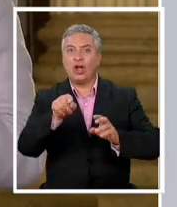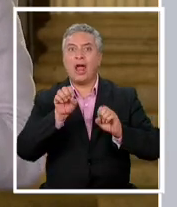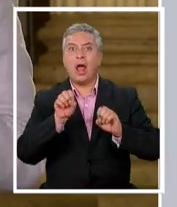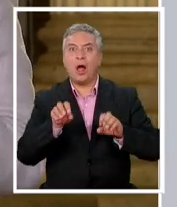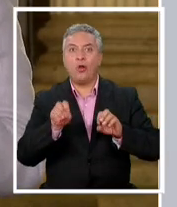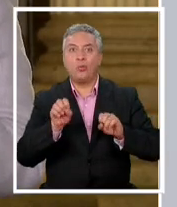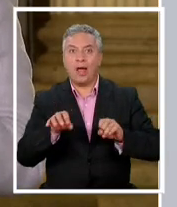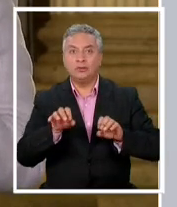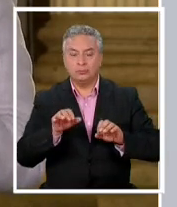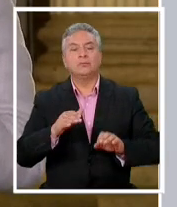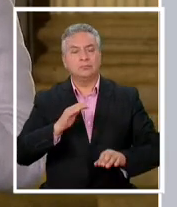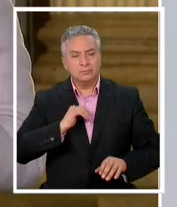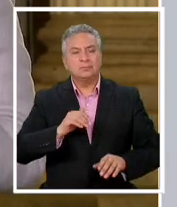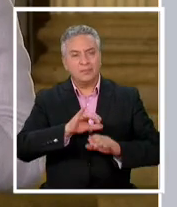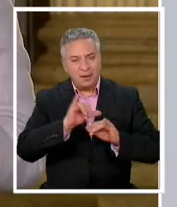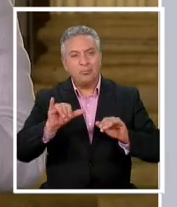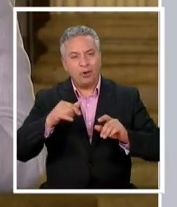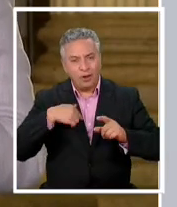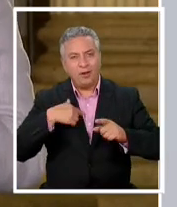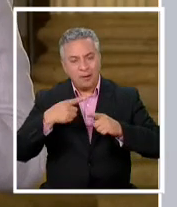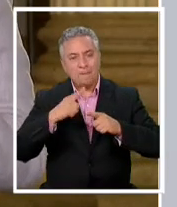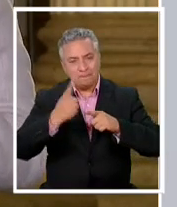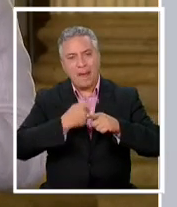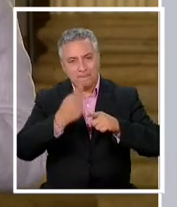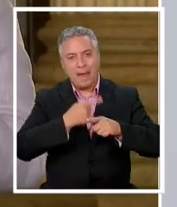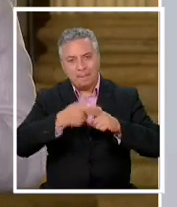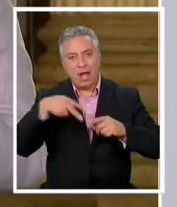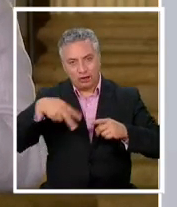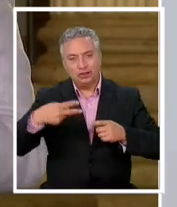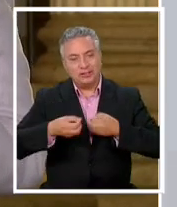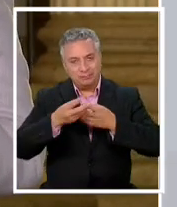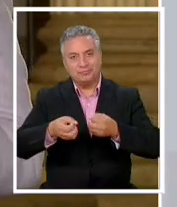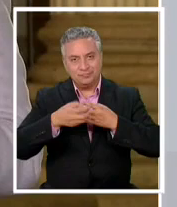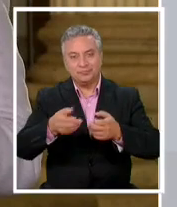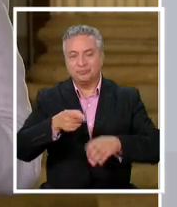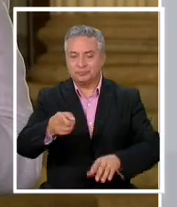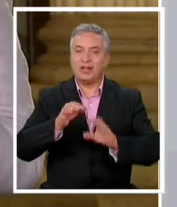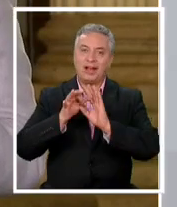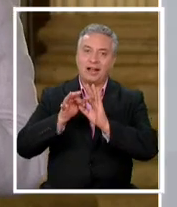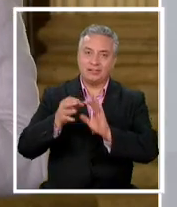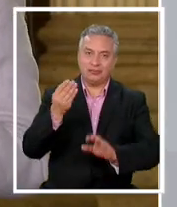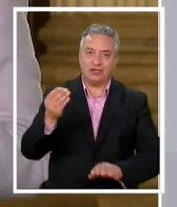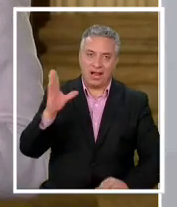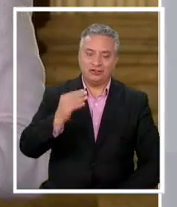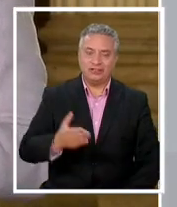en nuestras diferentes ediciones de 24 horas. Valentina Reyes, muchas gracias. Buenas noches.